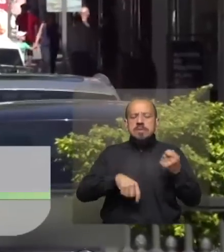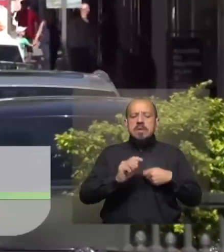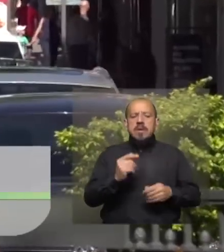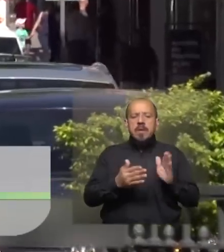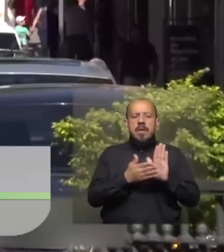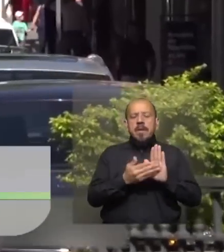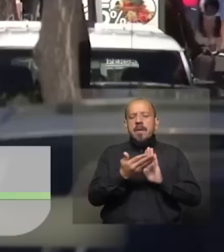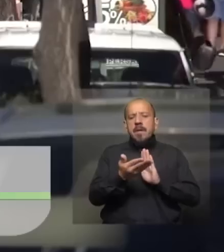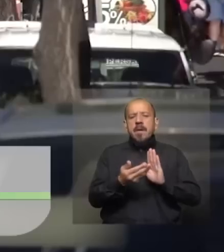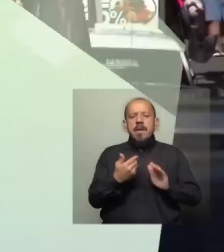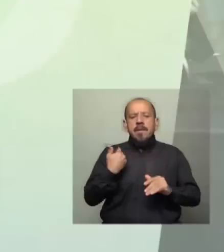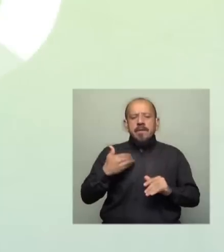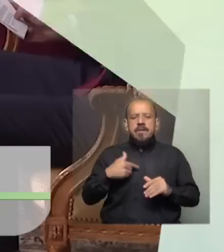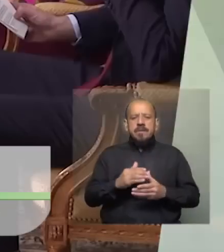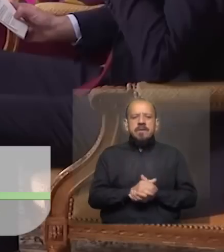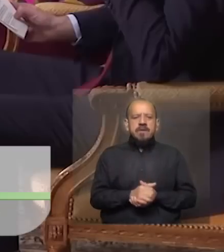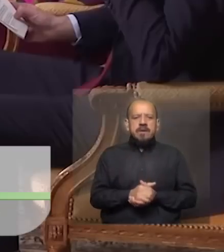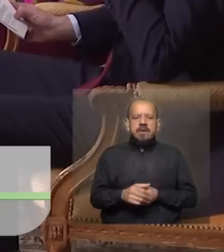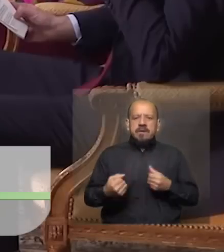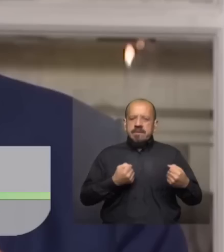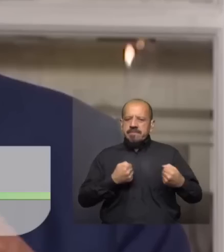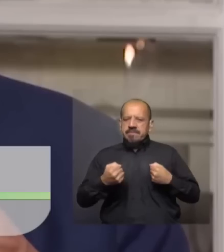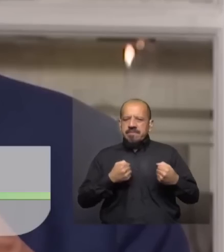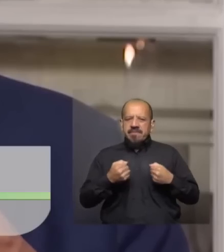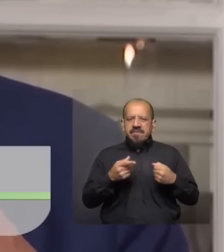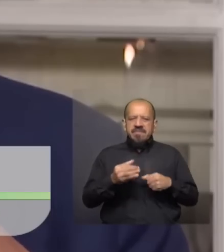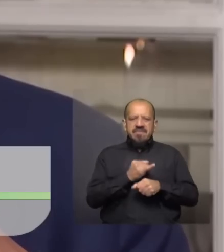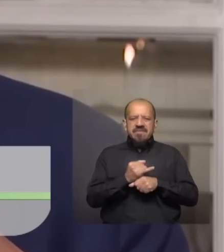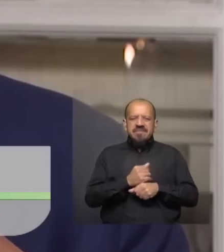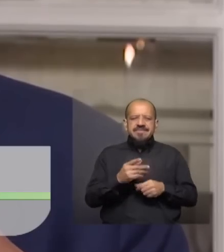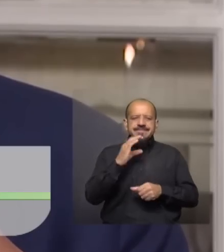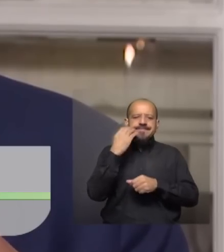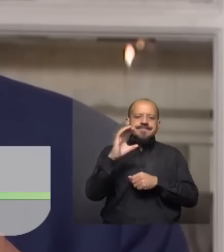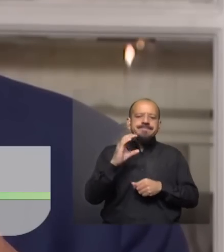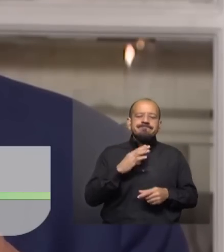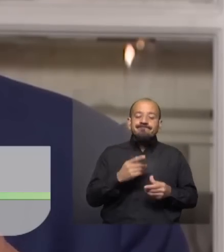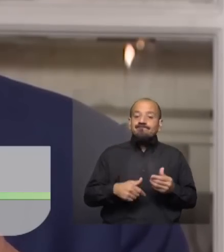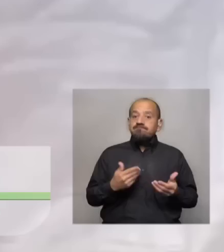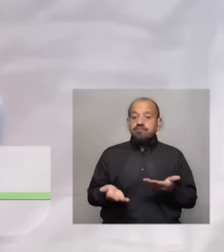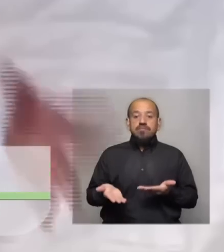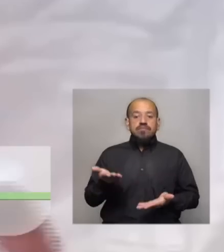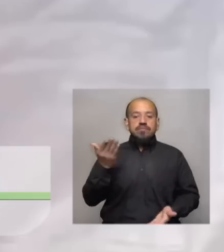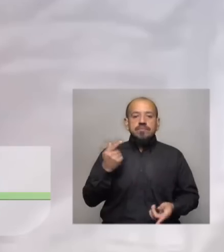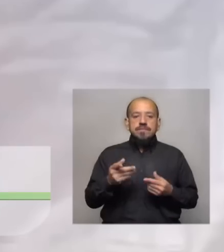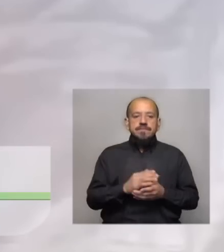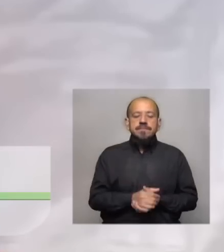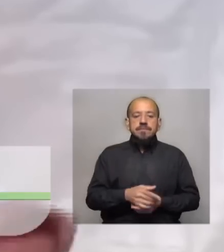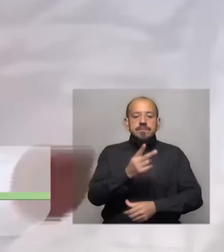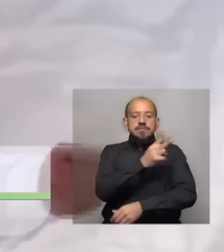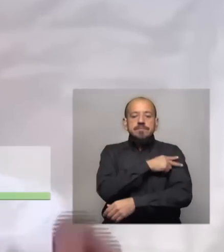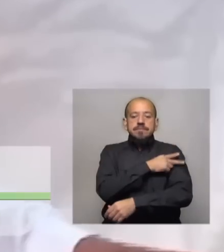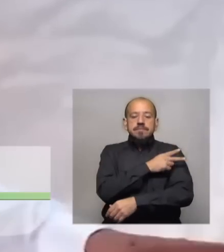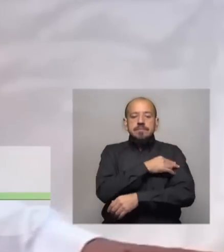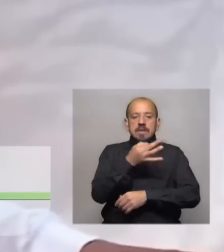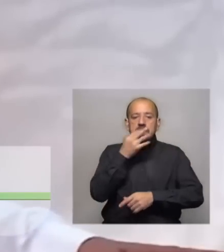principalmente con Argentina las tensiones políticas e institucionales en Colombia han escalado en las últimas horas un Coronel retirado